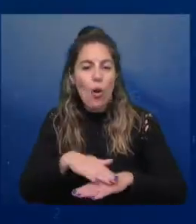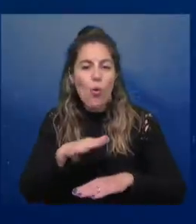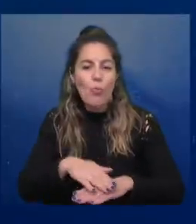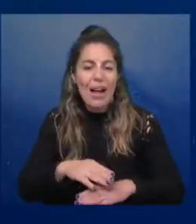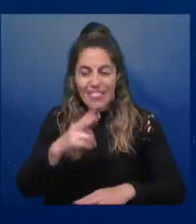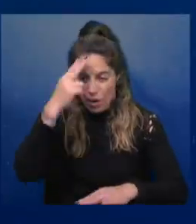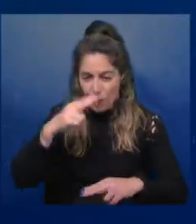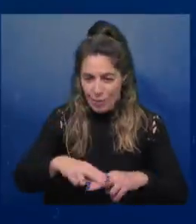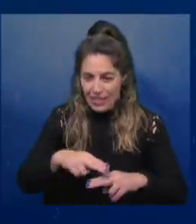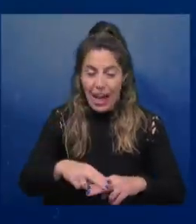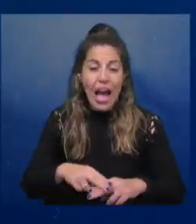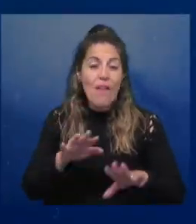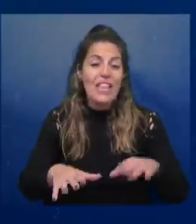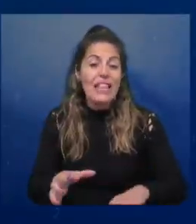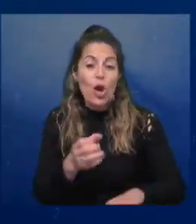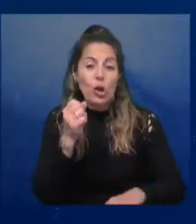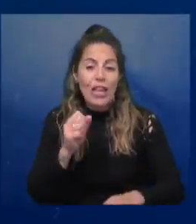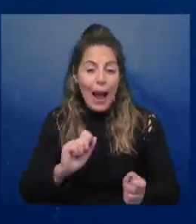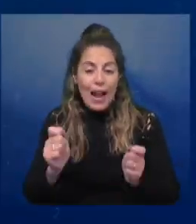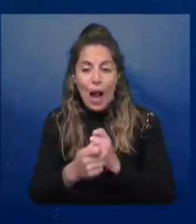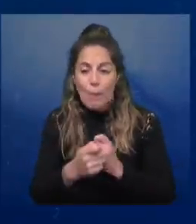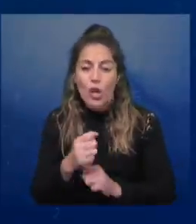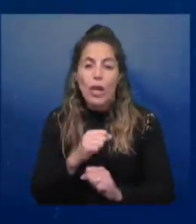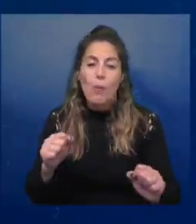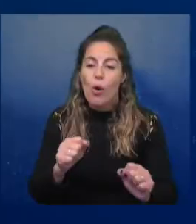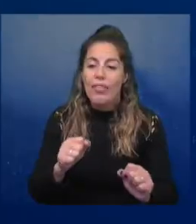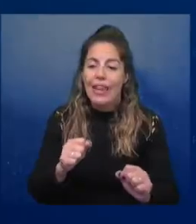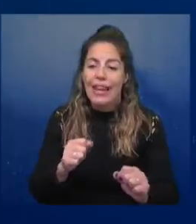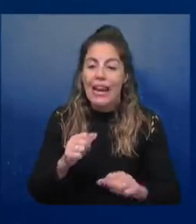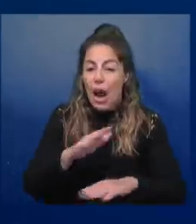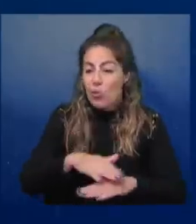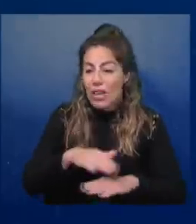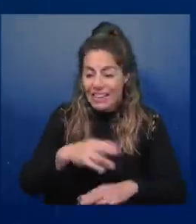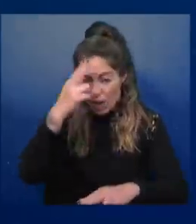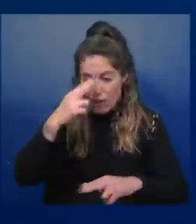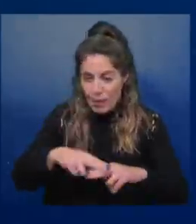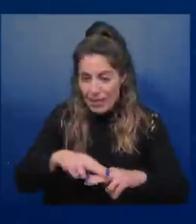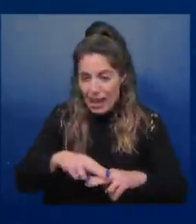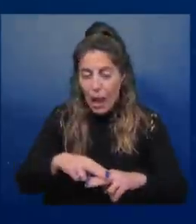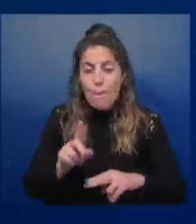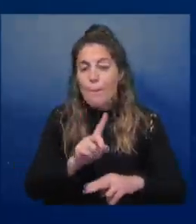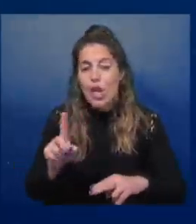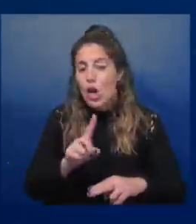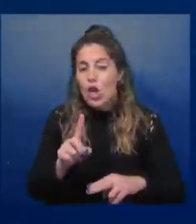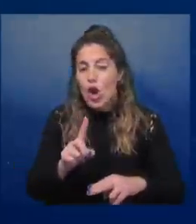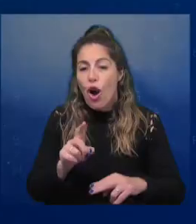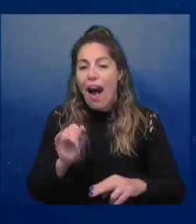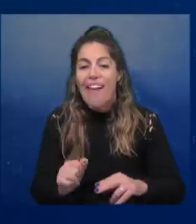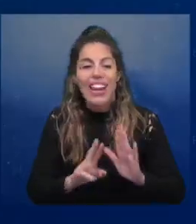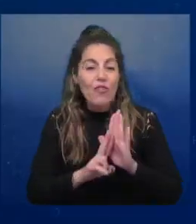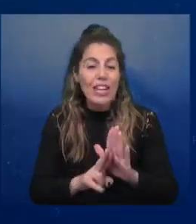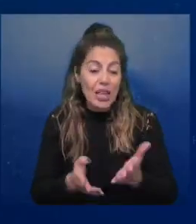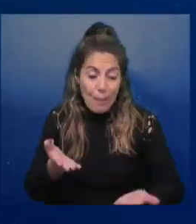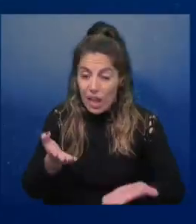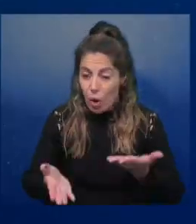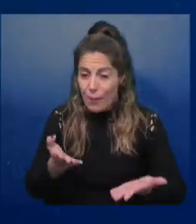veces encontrás mutaciones que podrían llegar a ser causantes de la enfermedad, pero no tenés ningún panel de referencia para comparar